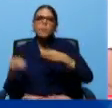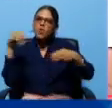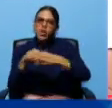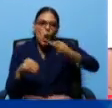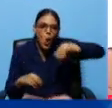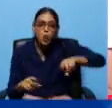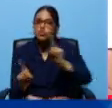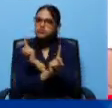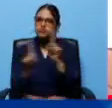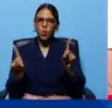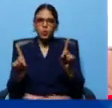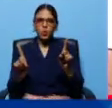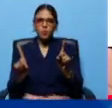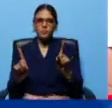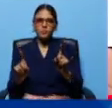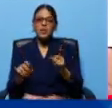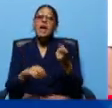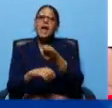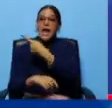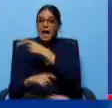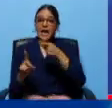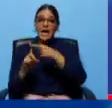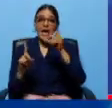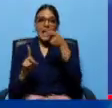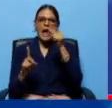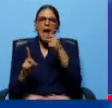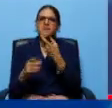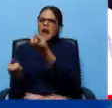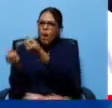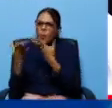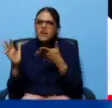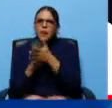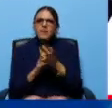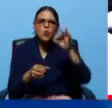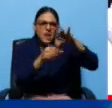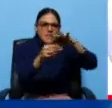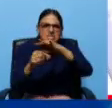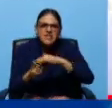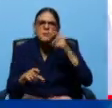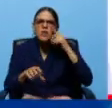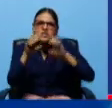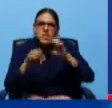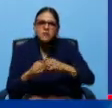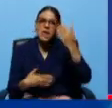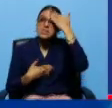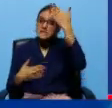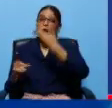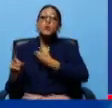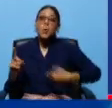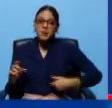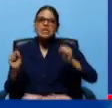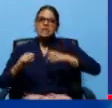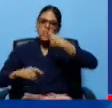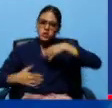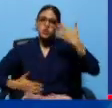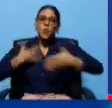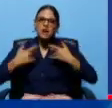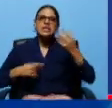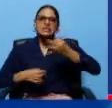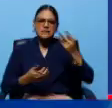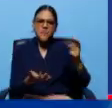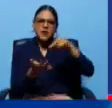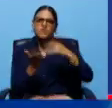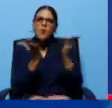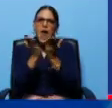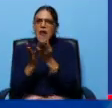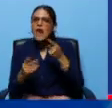nosotros. Gabriela, ¿qué me cuentas del semillero científico? Saludos, presidente, con la alegría de volver siempre a una